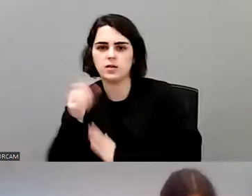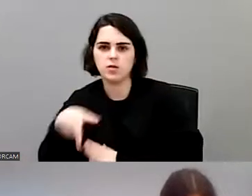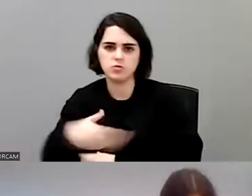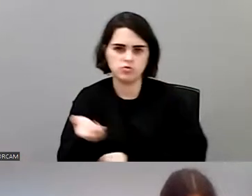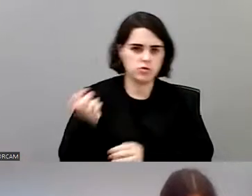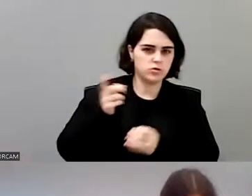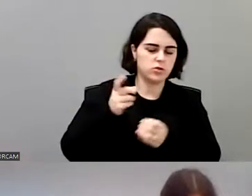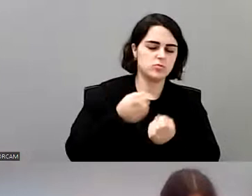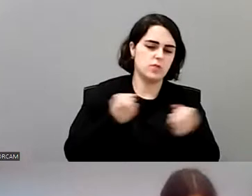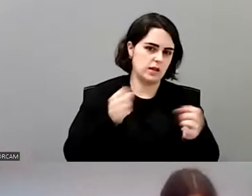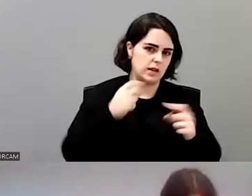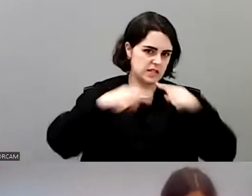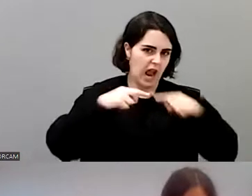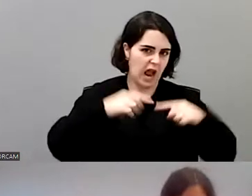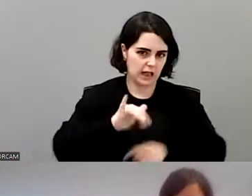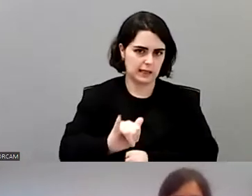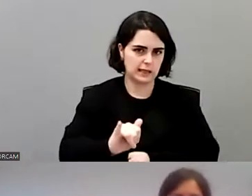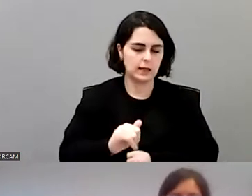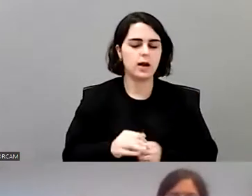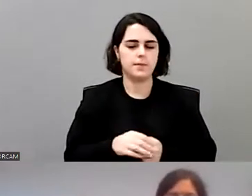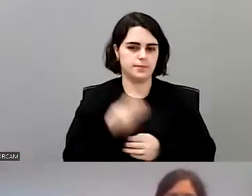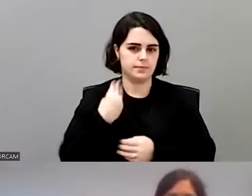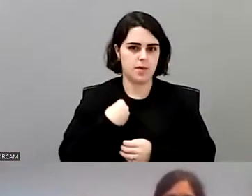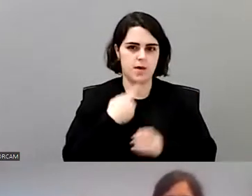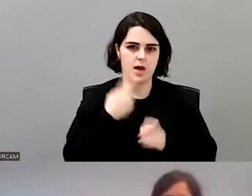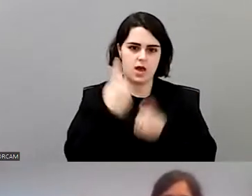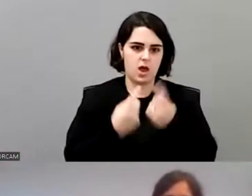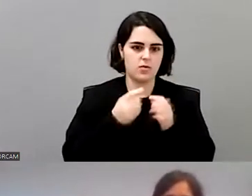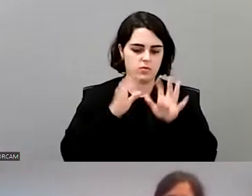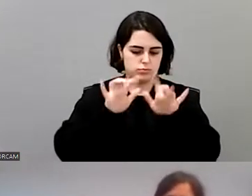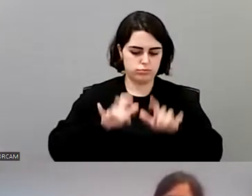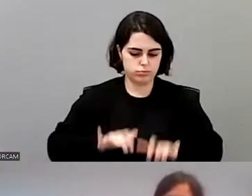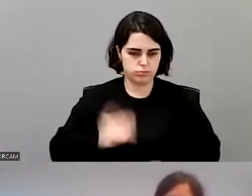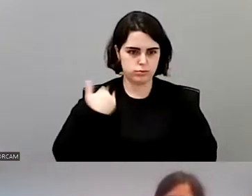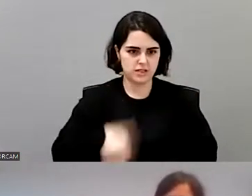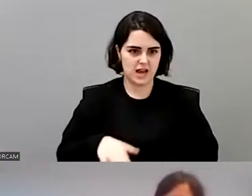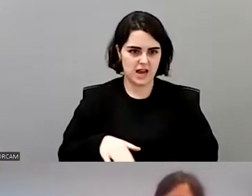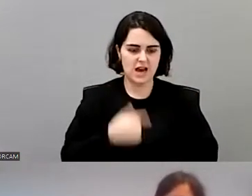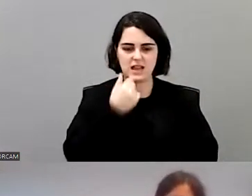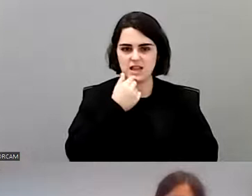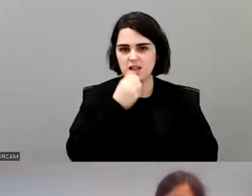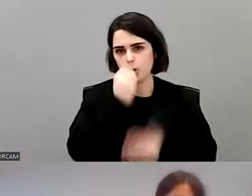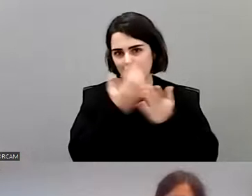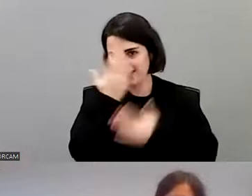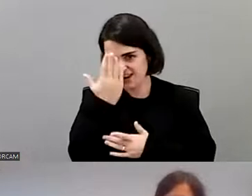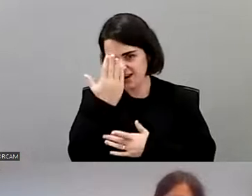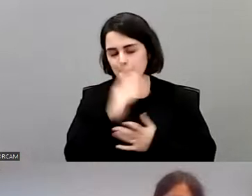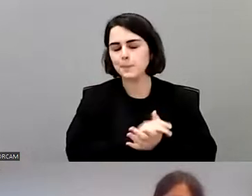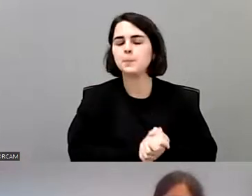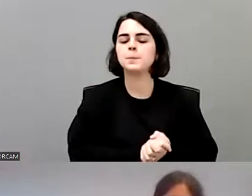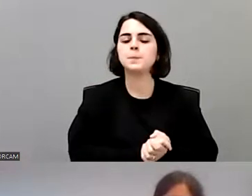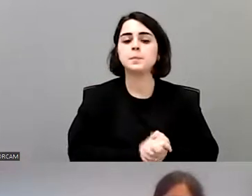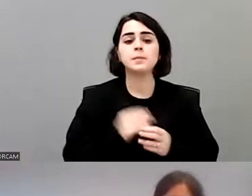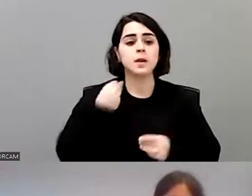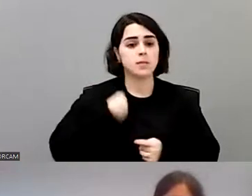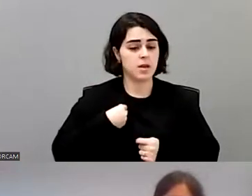la opción de chat. Ya muchos de vosotros estáis escribiendo y dando los buenos días. Y nada,